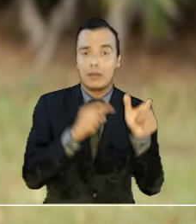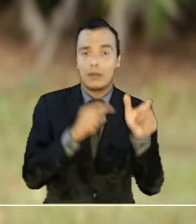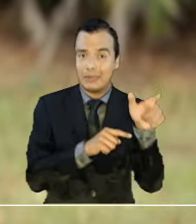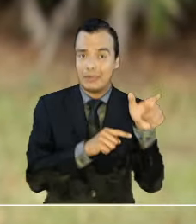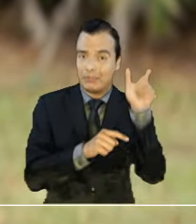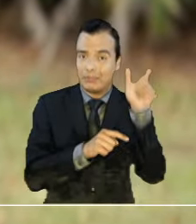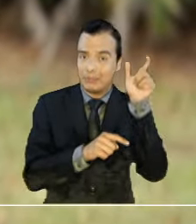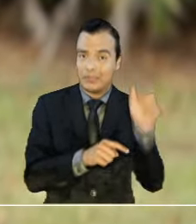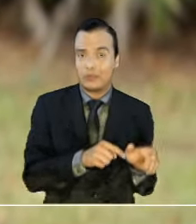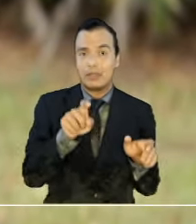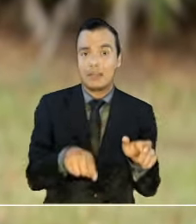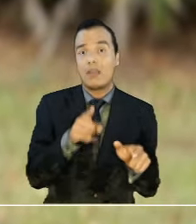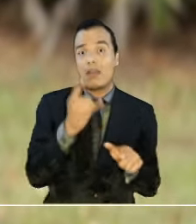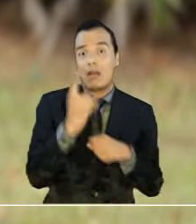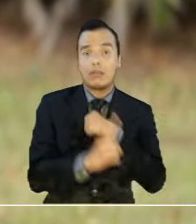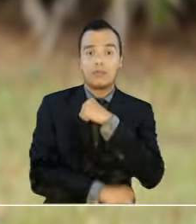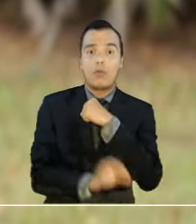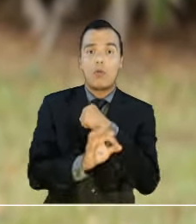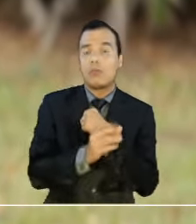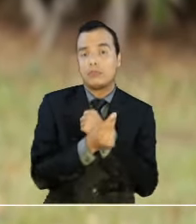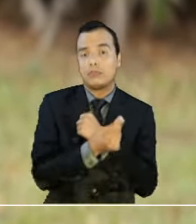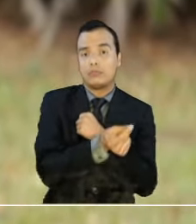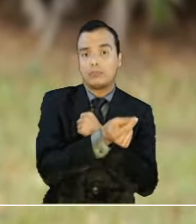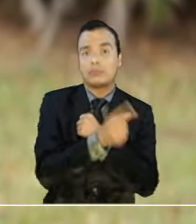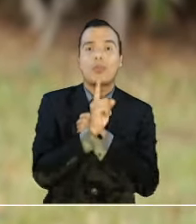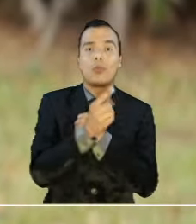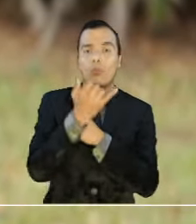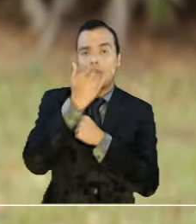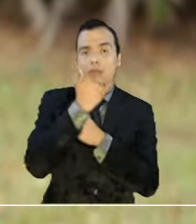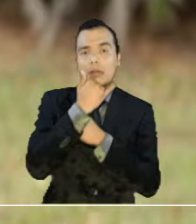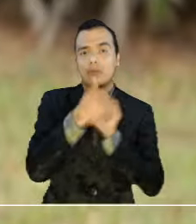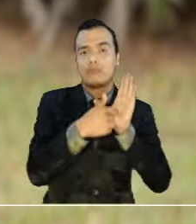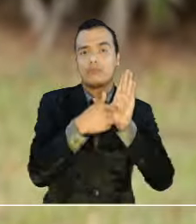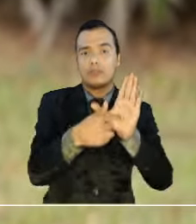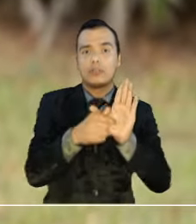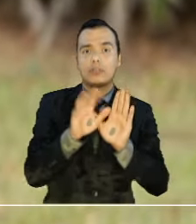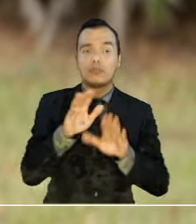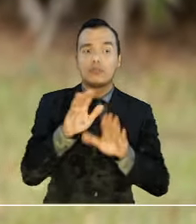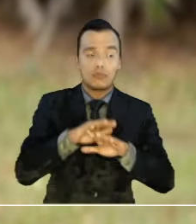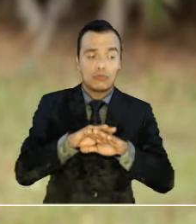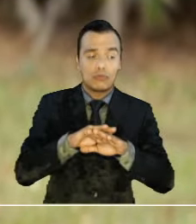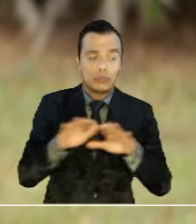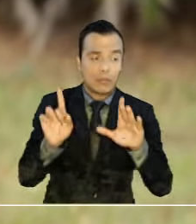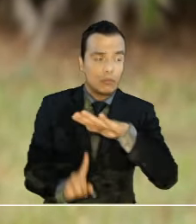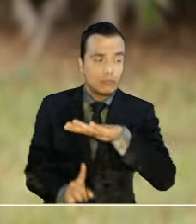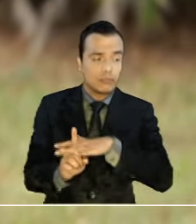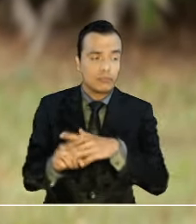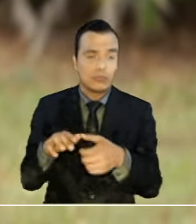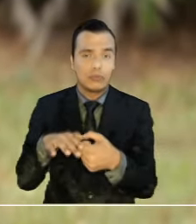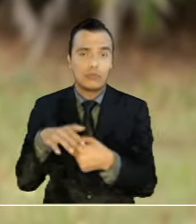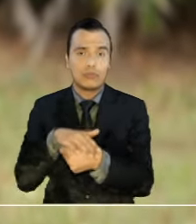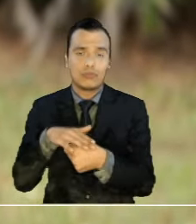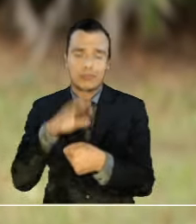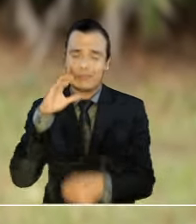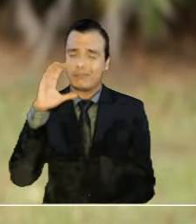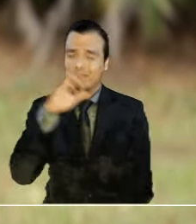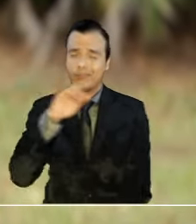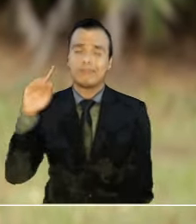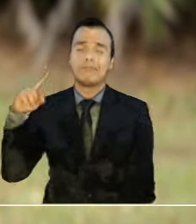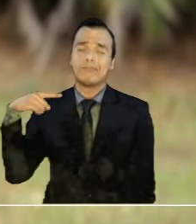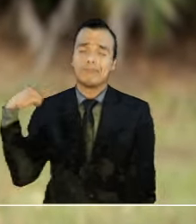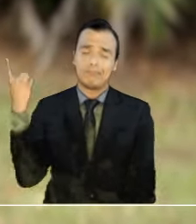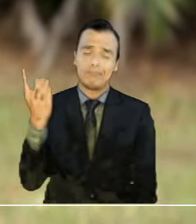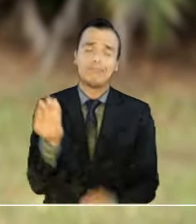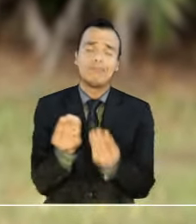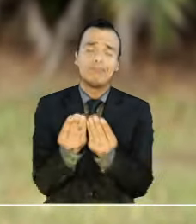cargo por este accionar. Sin embargo, pues esa situación evidencia nuevamente una realidad que afronta la ciudad de Santiago de Cali en cuanto